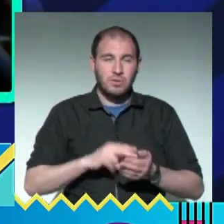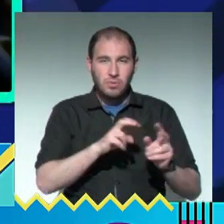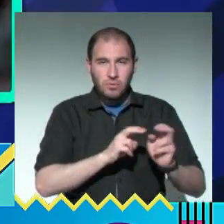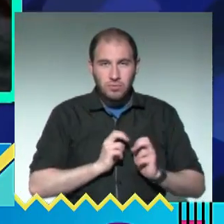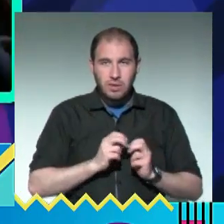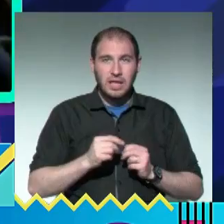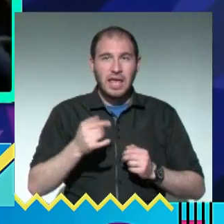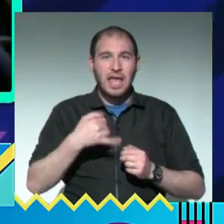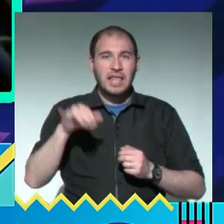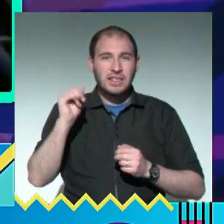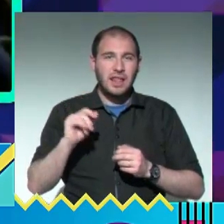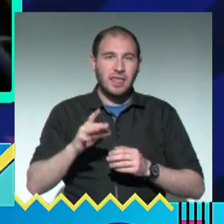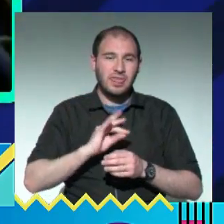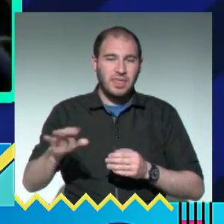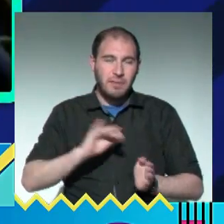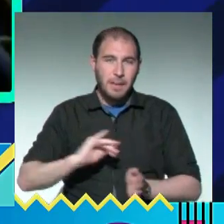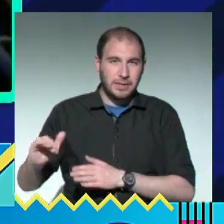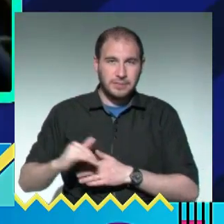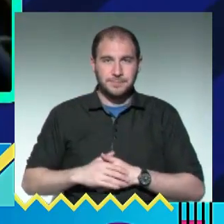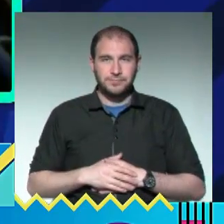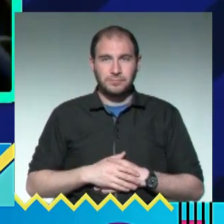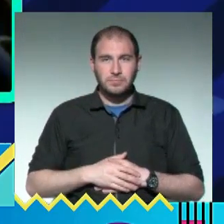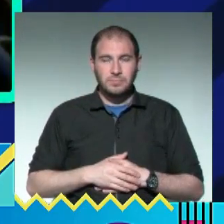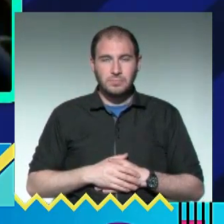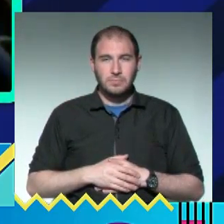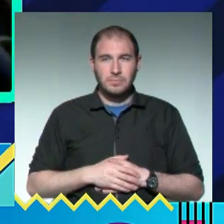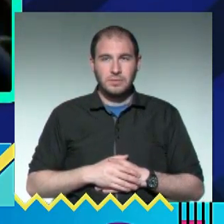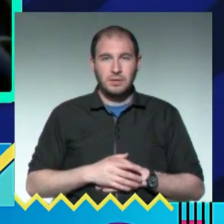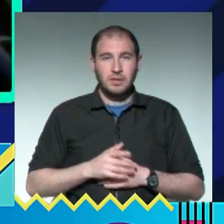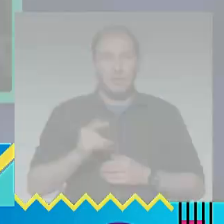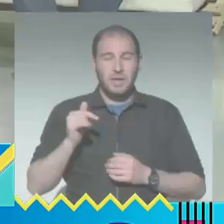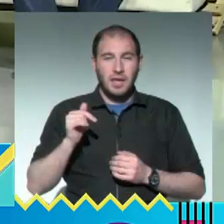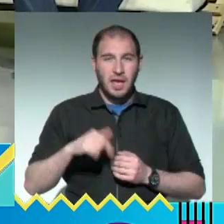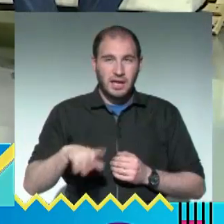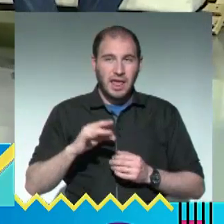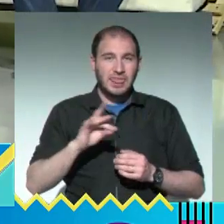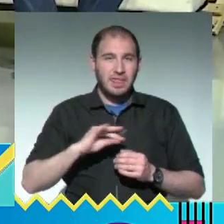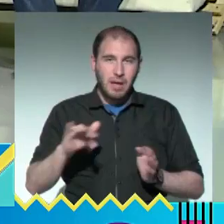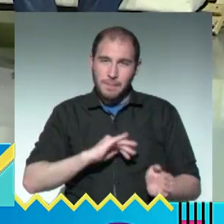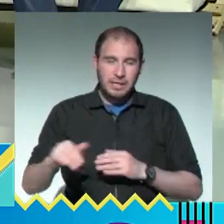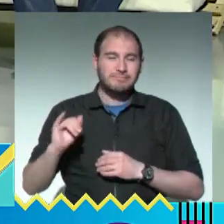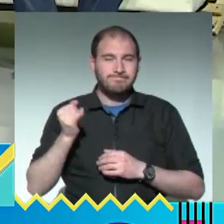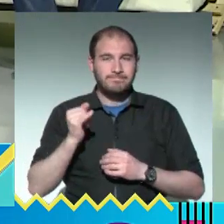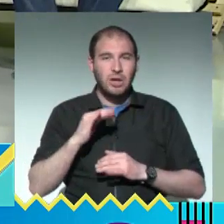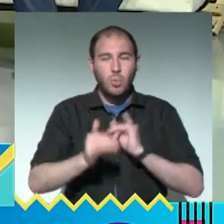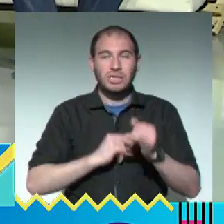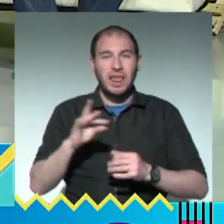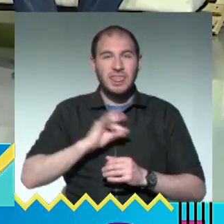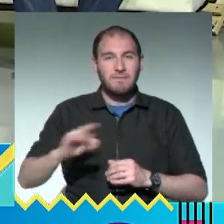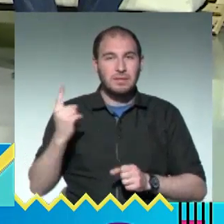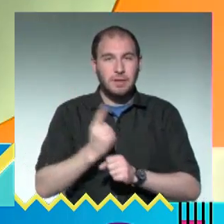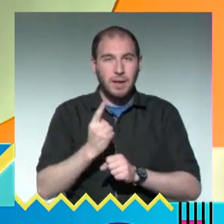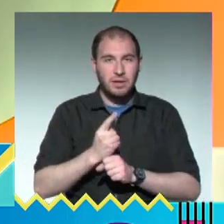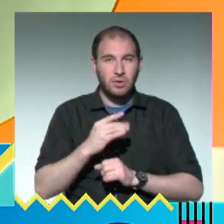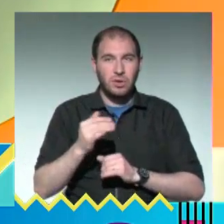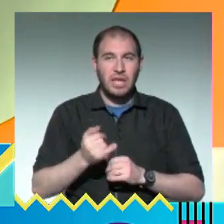tener en cuenta los intereses del endeudamiento externo en este caso. Bien, lo corre entonces del déficit. Sí, generalmente cuando habla de déficit primario